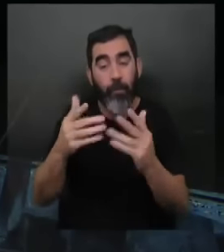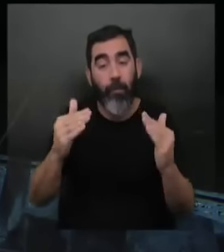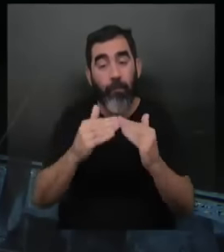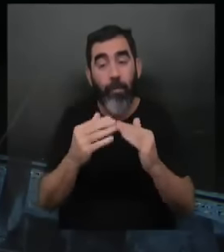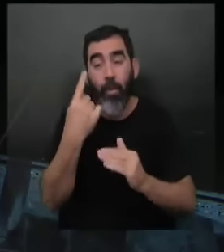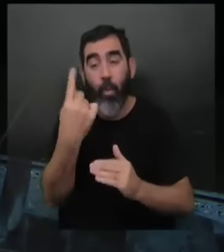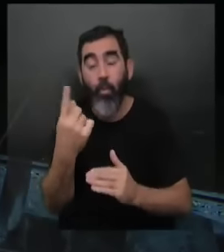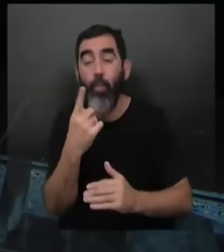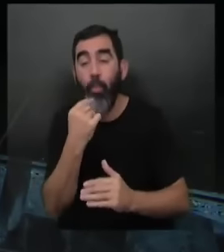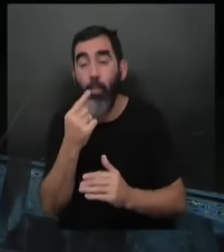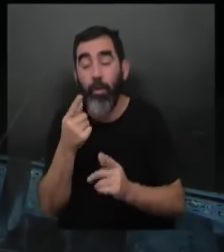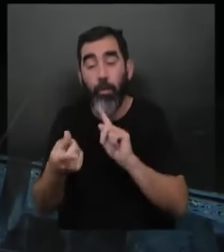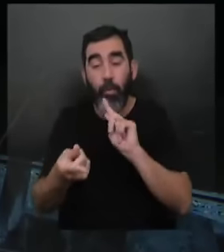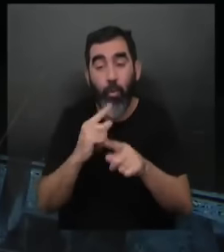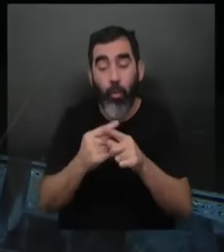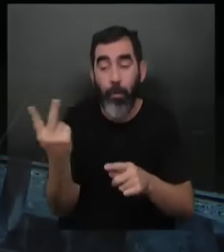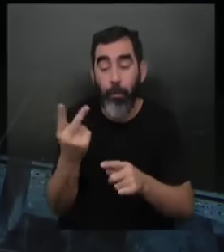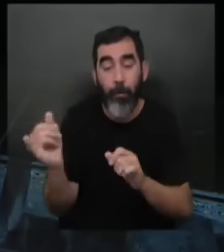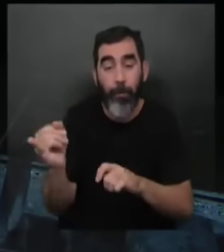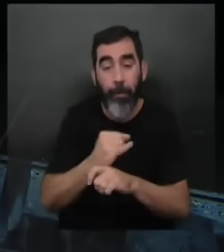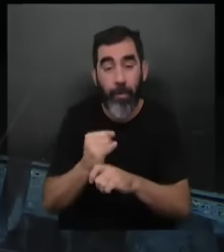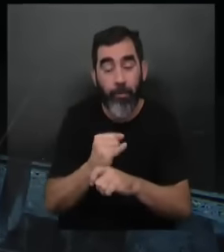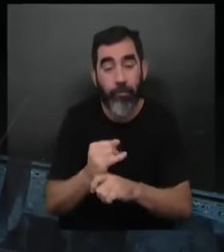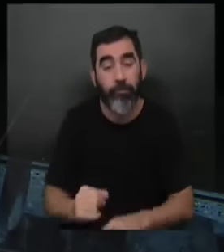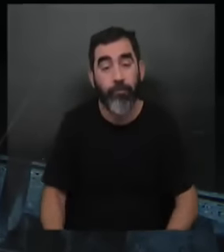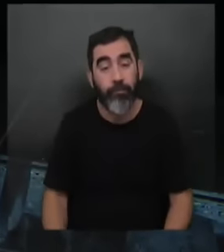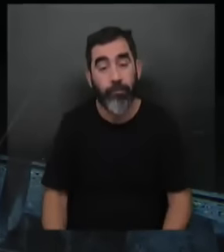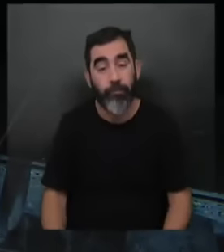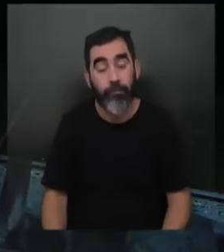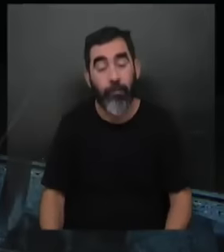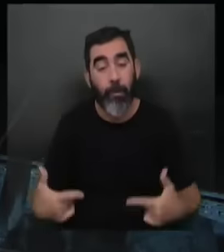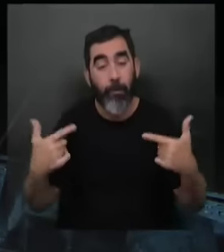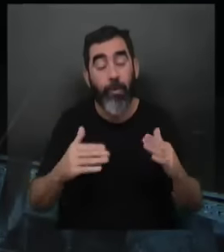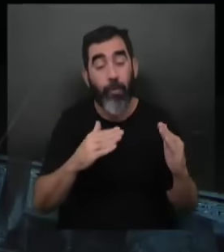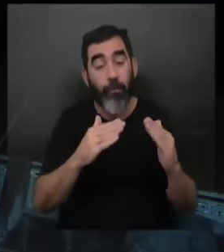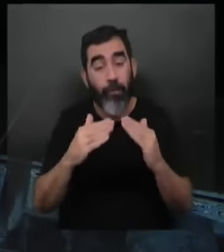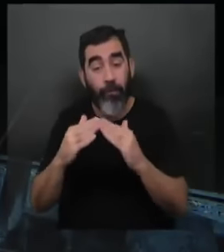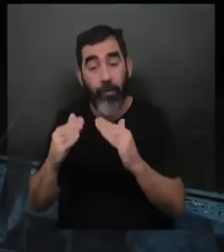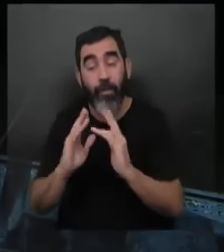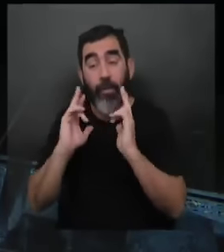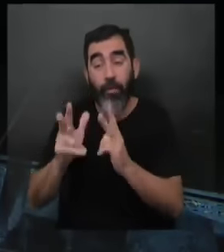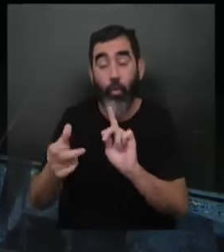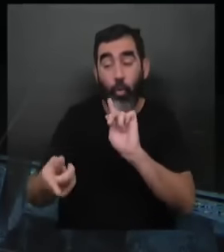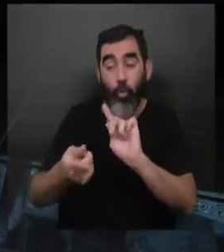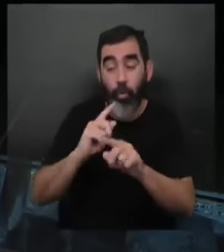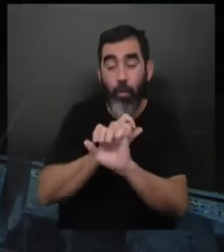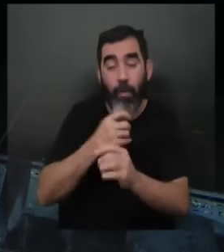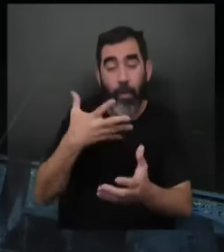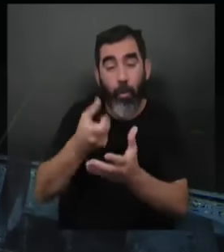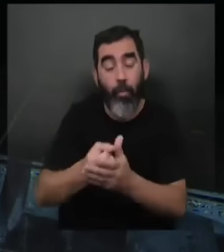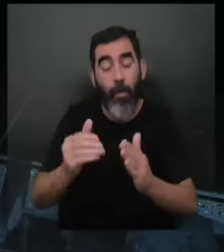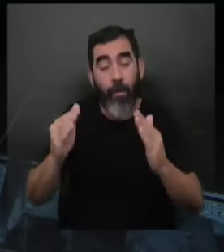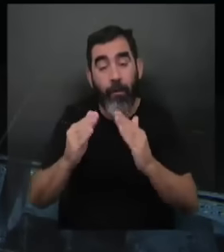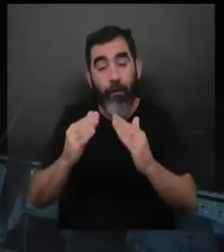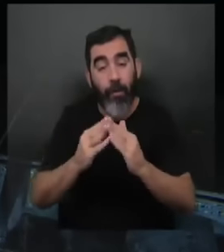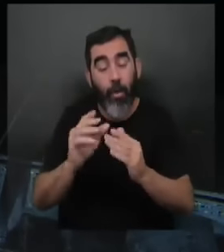policía adquirida tras un convenio entre ambas instituciones en el caso de el ministro de vivienda destacó que el convenio permite comprar viviendas usadas